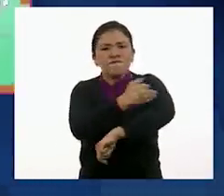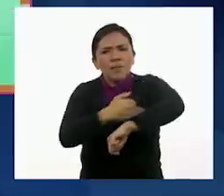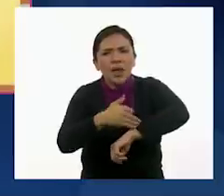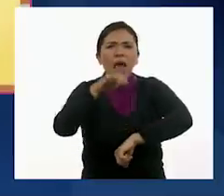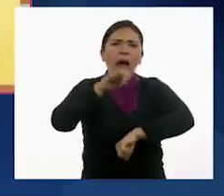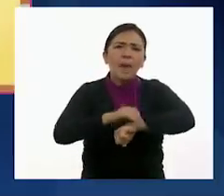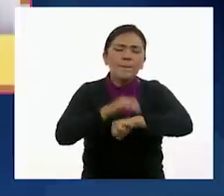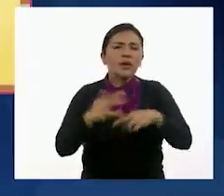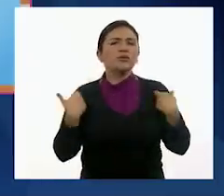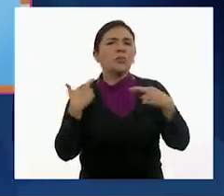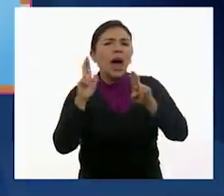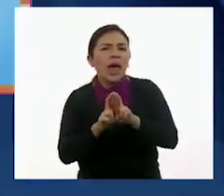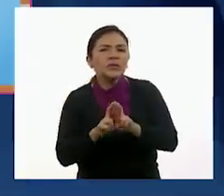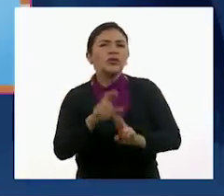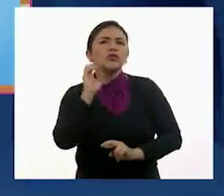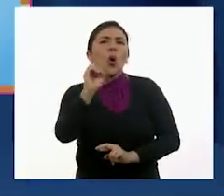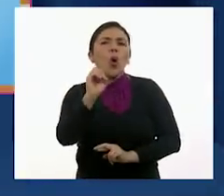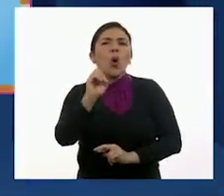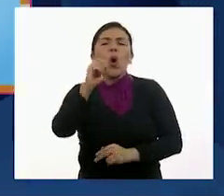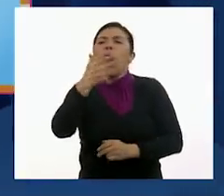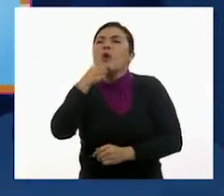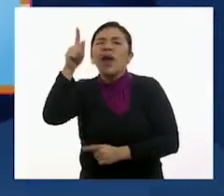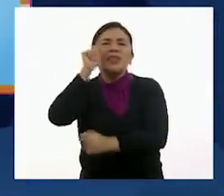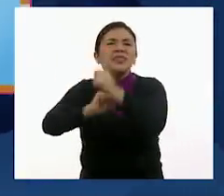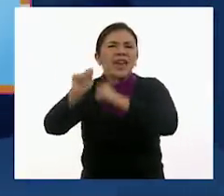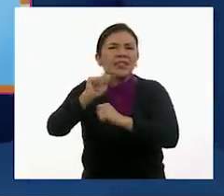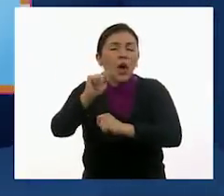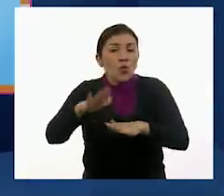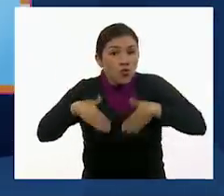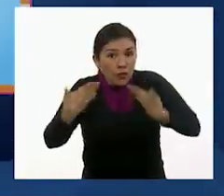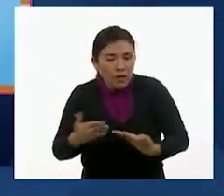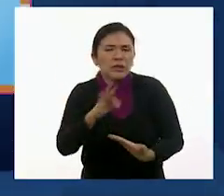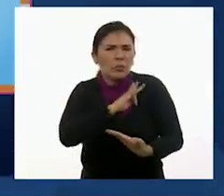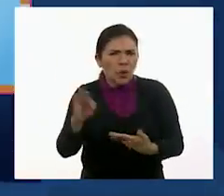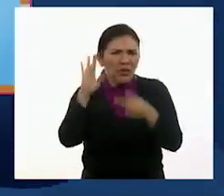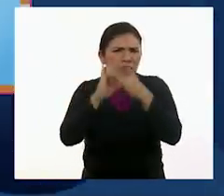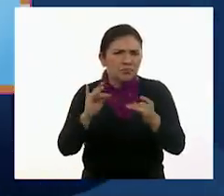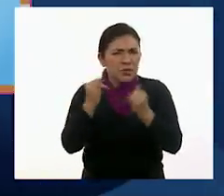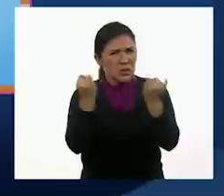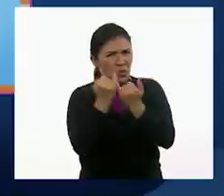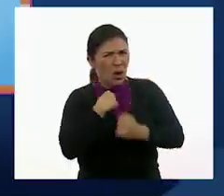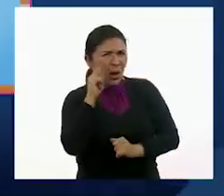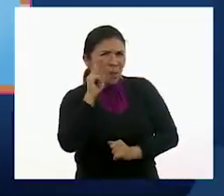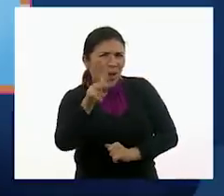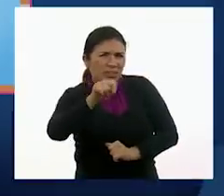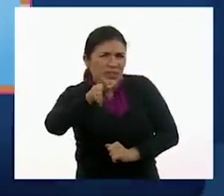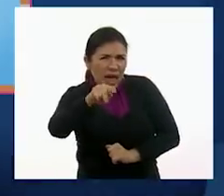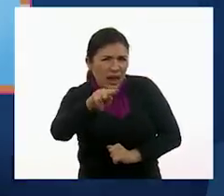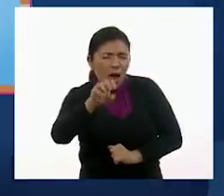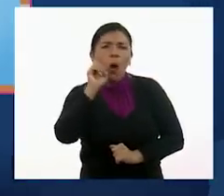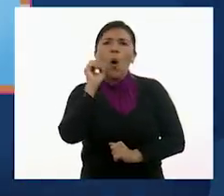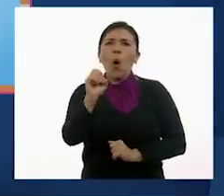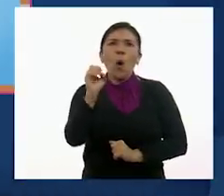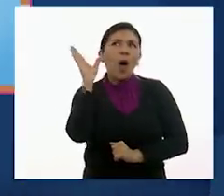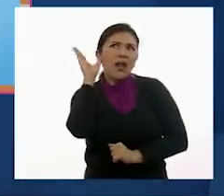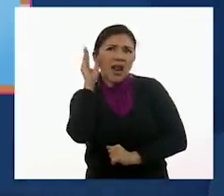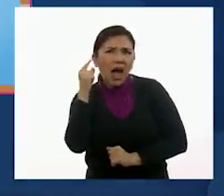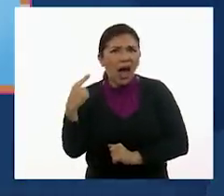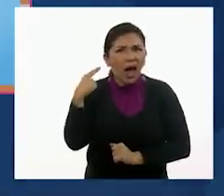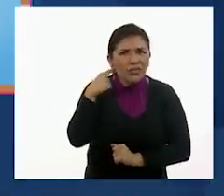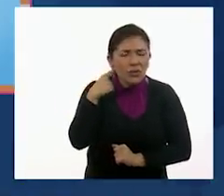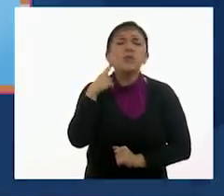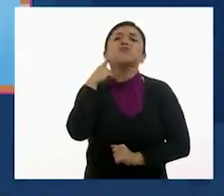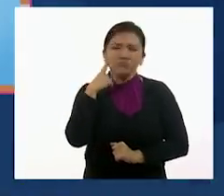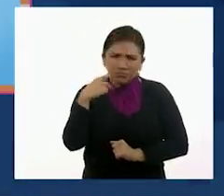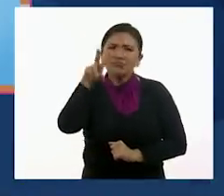amigos, profesores, Don Paco el de la tiendita, con todo el mundo. ¿También de lo que veo en la tele? Sí. ¿Y de lo que oigo en el radio?